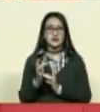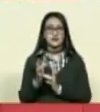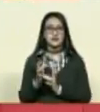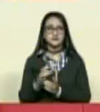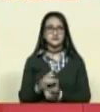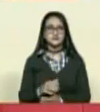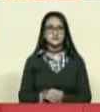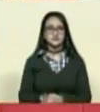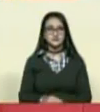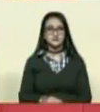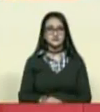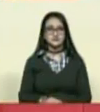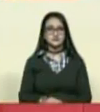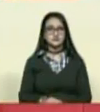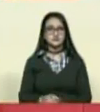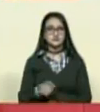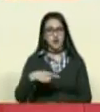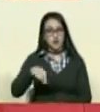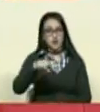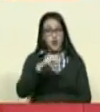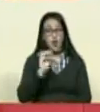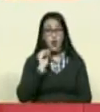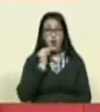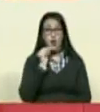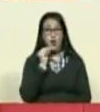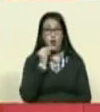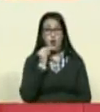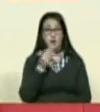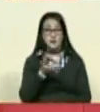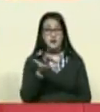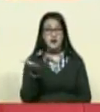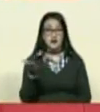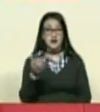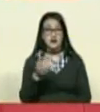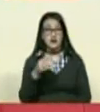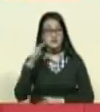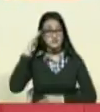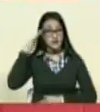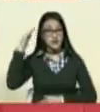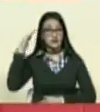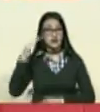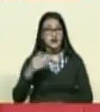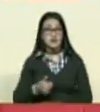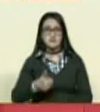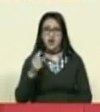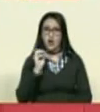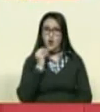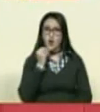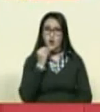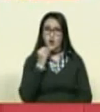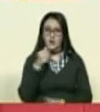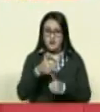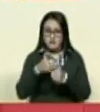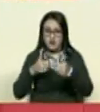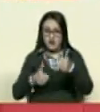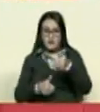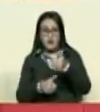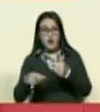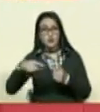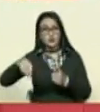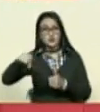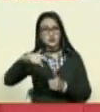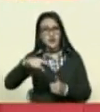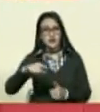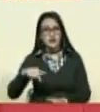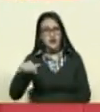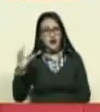ustedes, más jóvenes aún, y los más jóvenes, subalternos de ustedes,